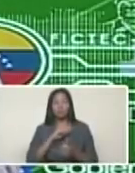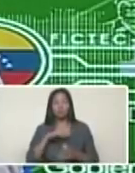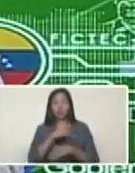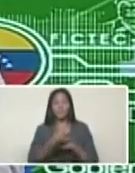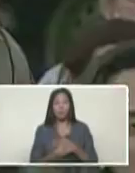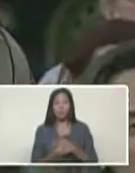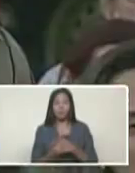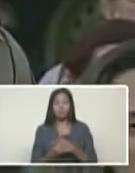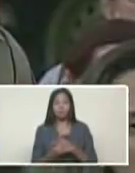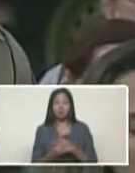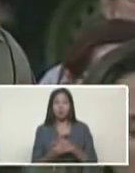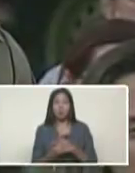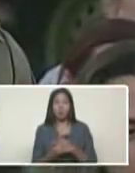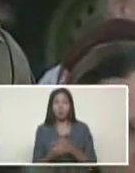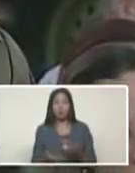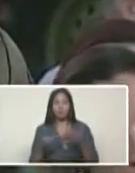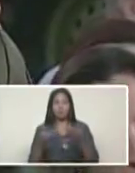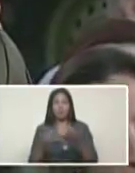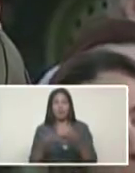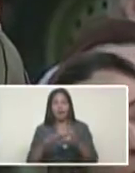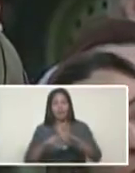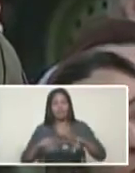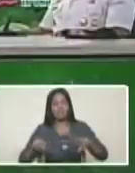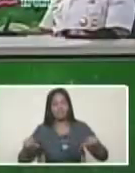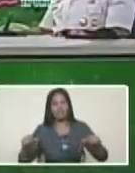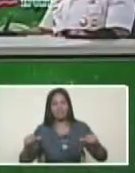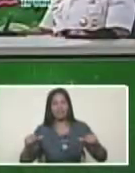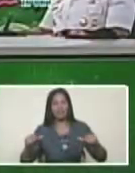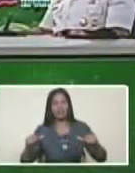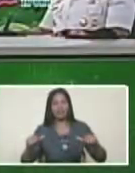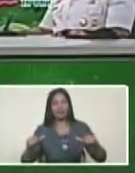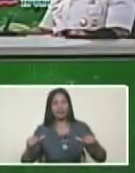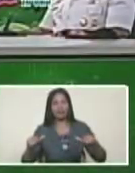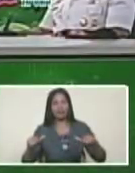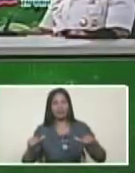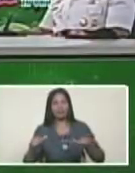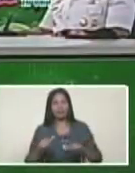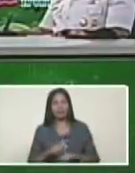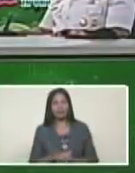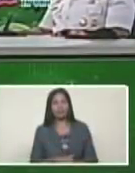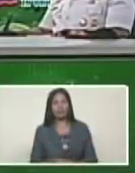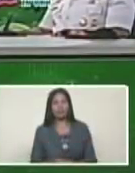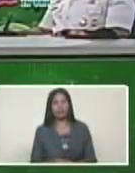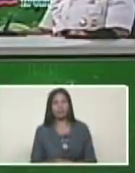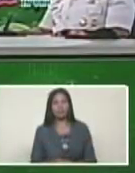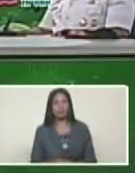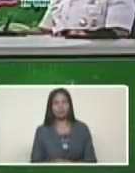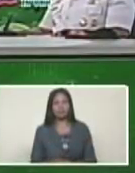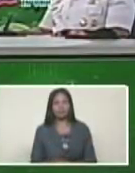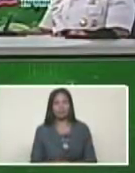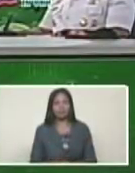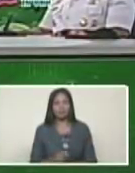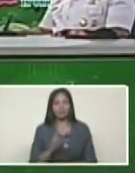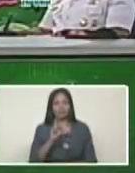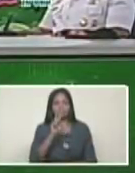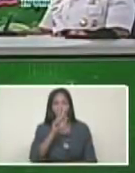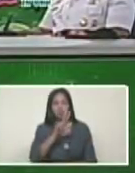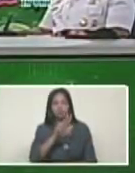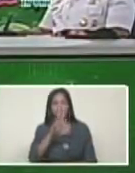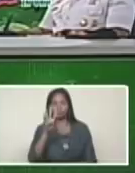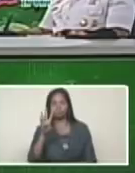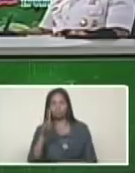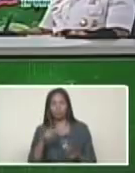proyecto de entregarle tierras 34 unidades